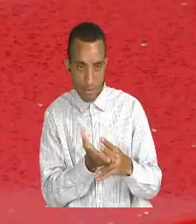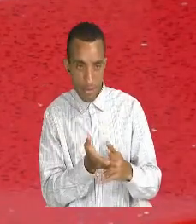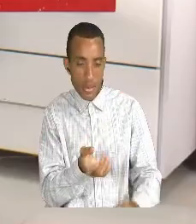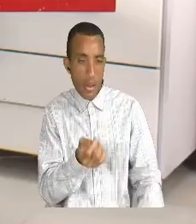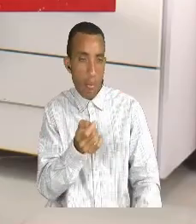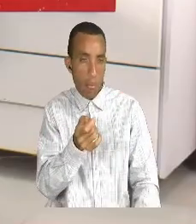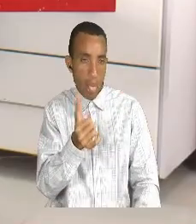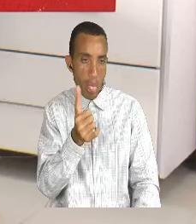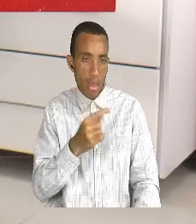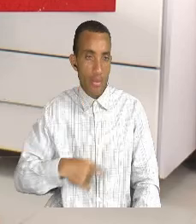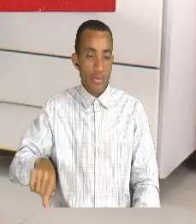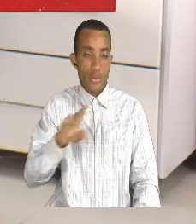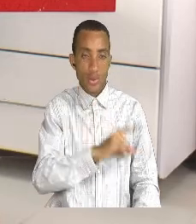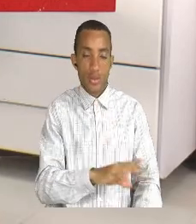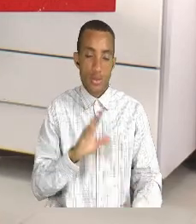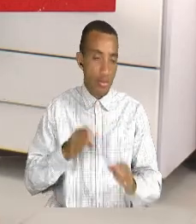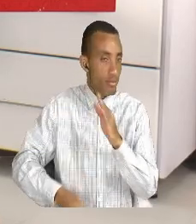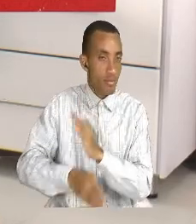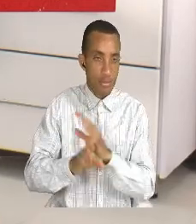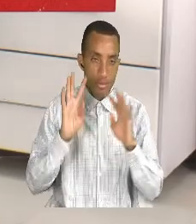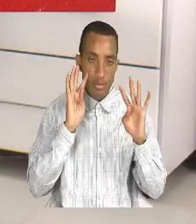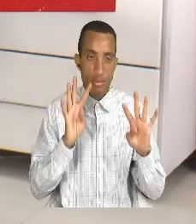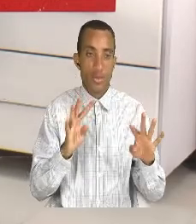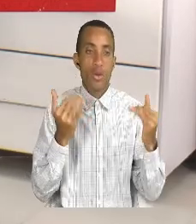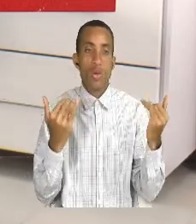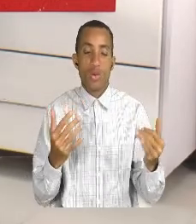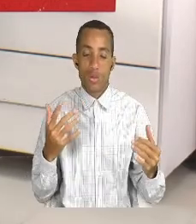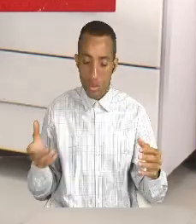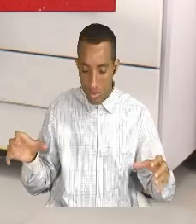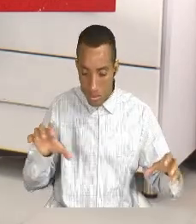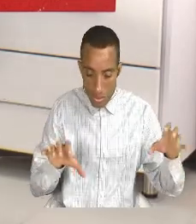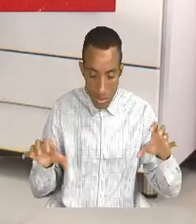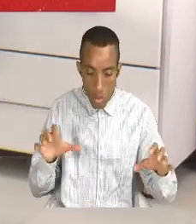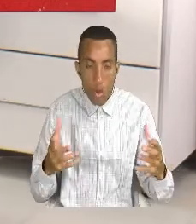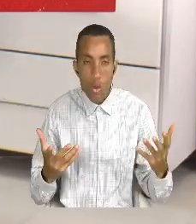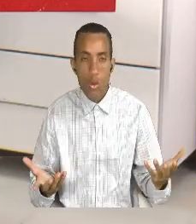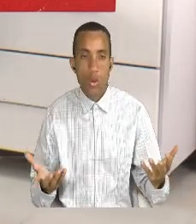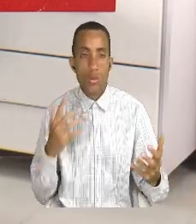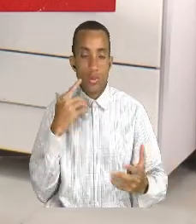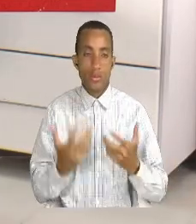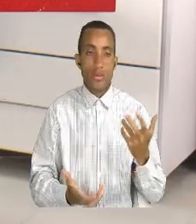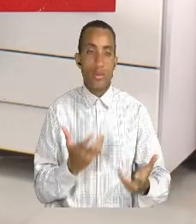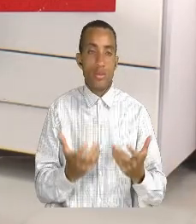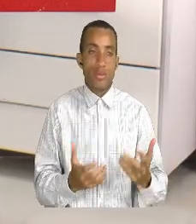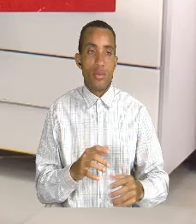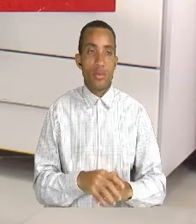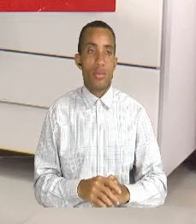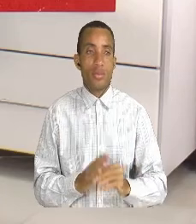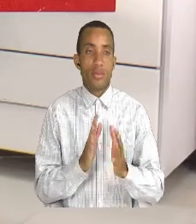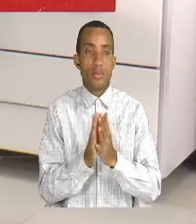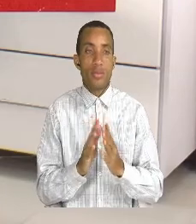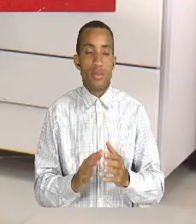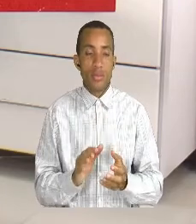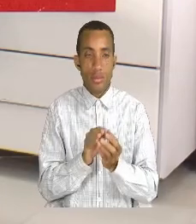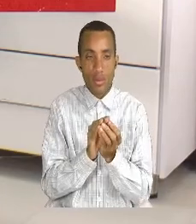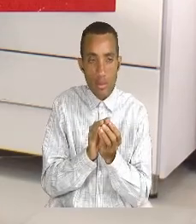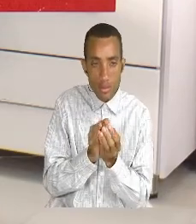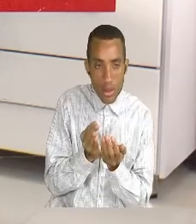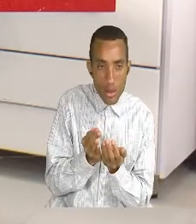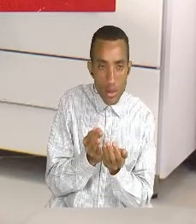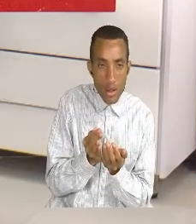cortica, pero ustedes no se despeguen porque ya les vamos a mostrar cómo se precalientan aquí, se precocinan nuestras queridas. ¿Esos son ostras? Esos son